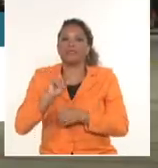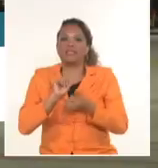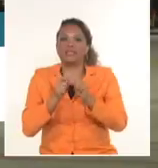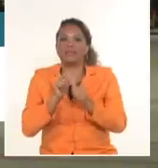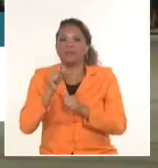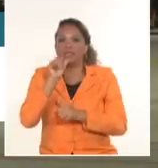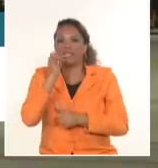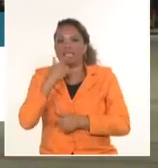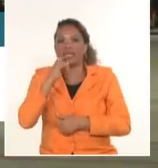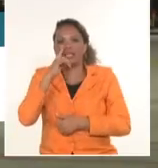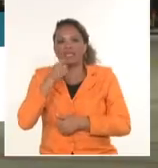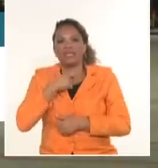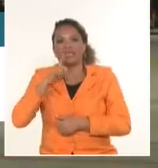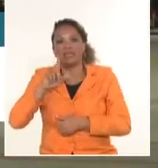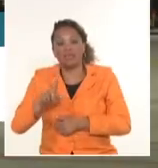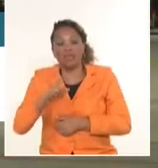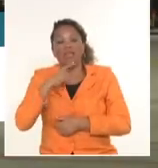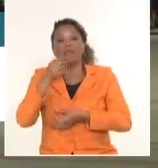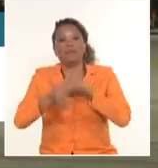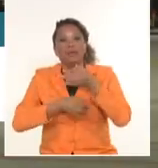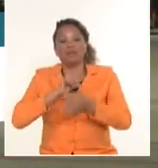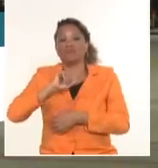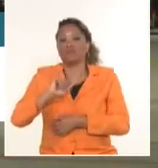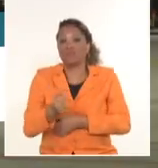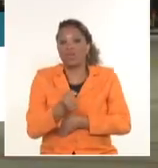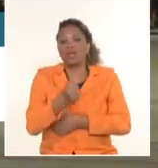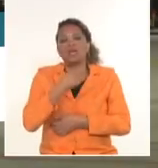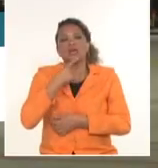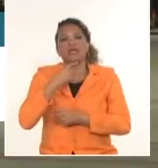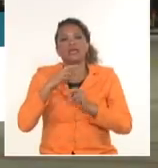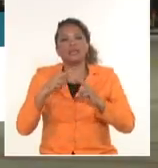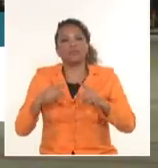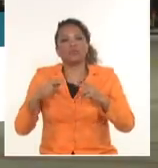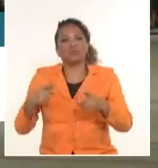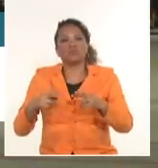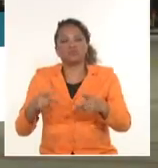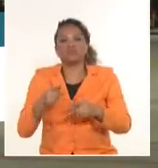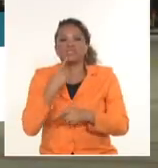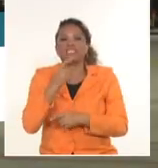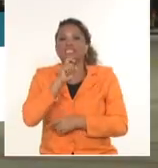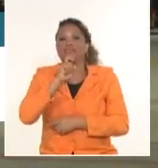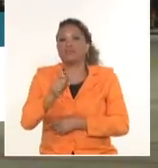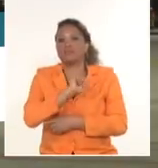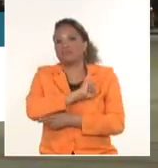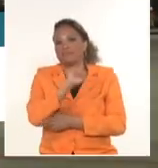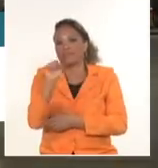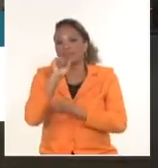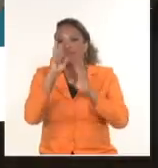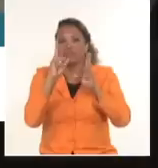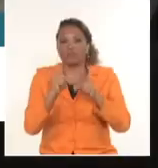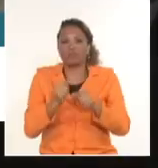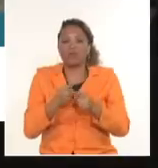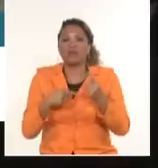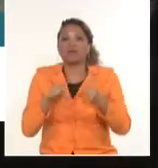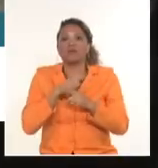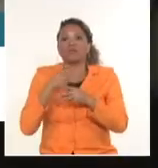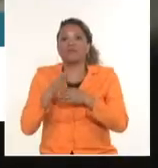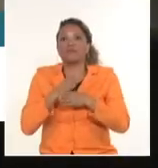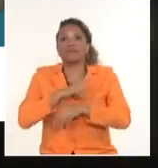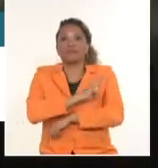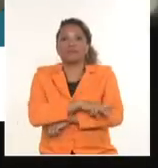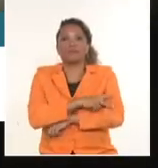Daniel Gotay, muy exigente, donde cada vez es más difícil obtener resultados y donde una nación como Cuba,